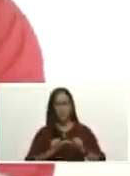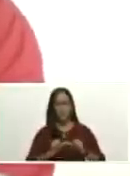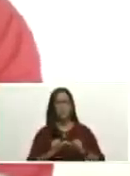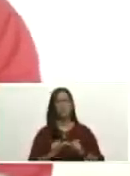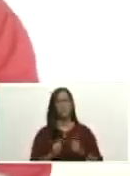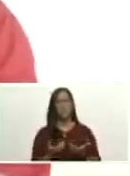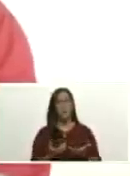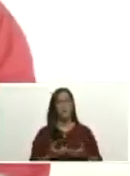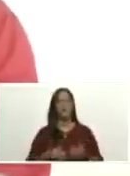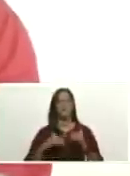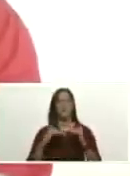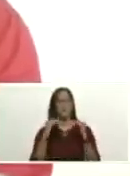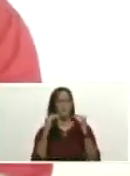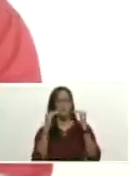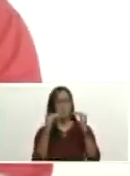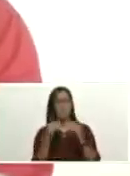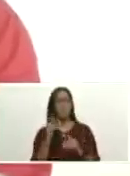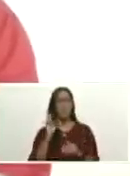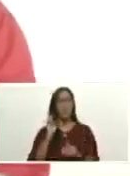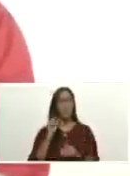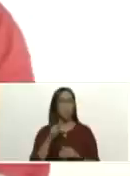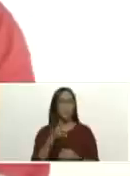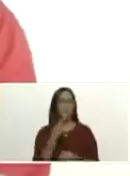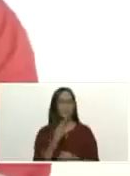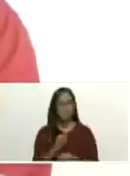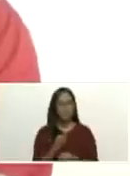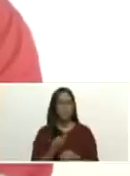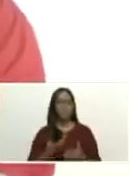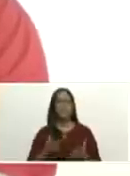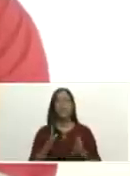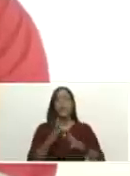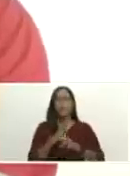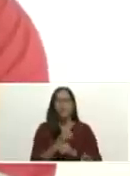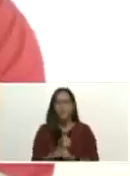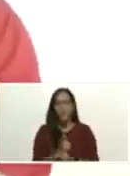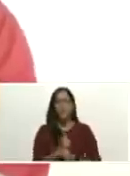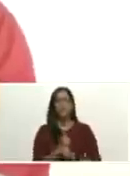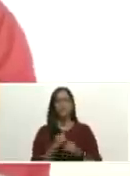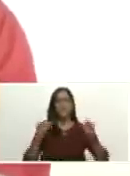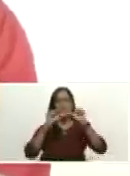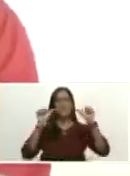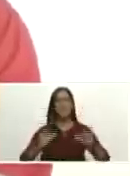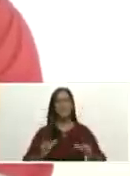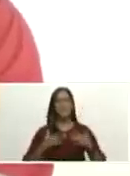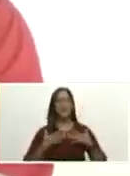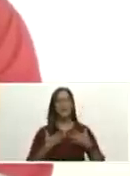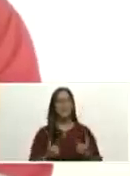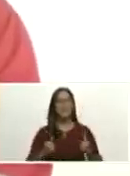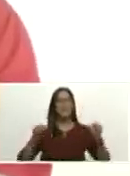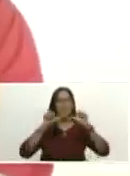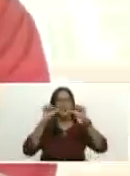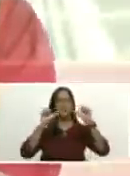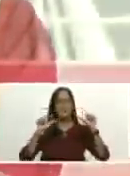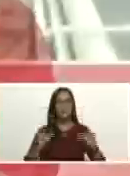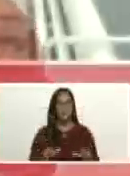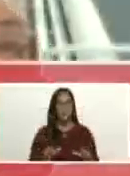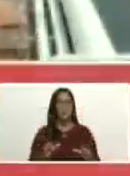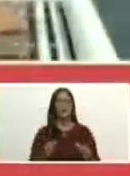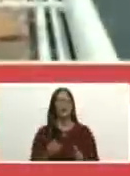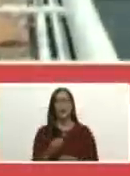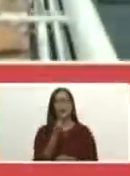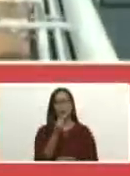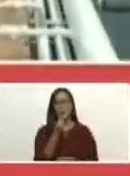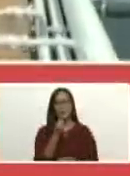seguir aumentando, como usted nos dio la instrucción, darle confiabilidad en el sistema de salud, confiabilidad en el sistema alimentario, en